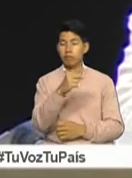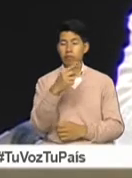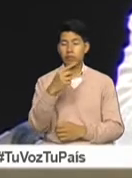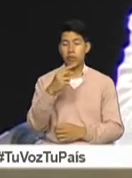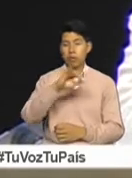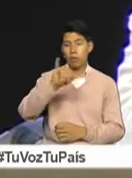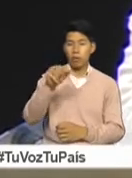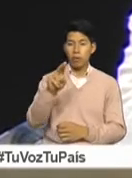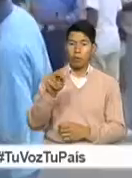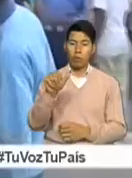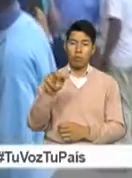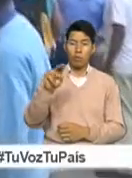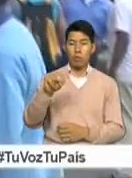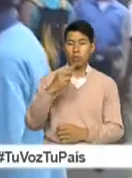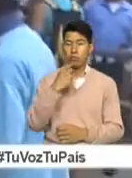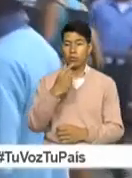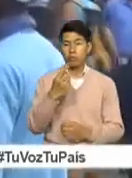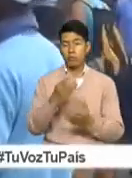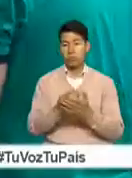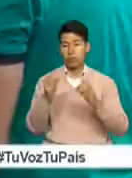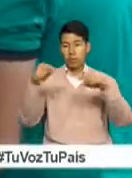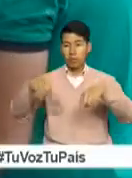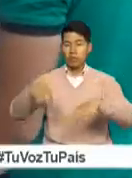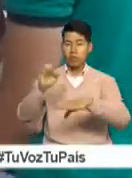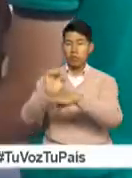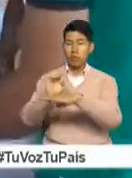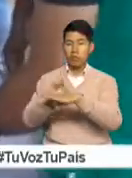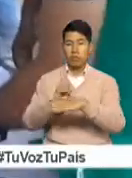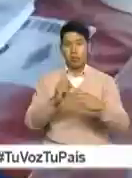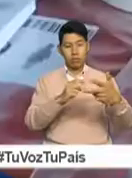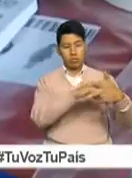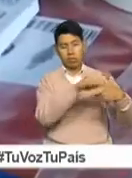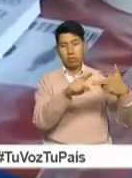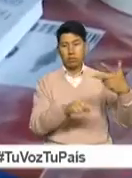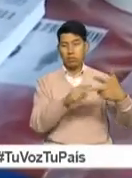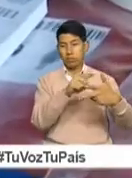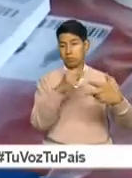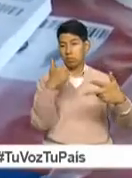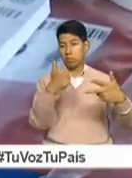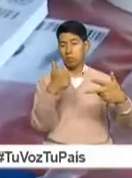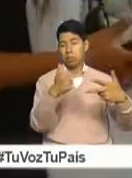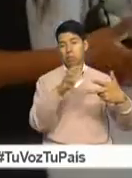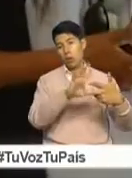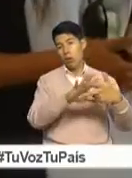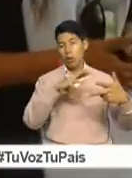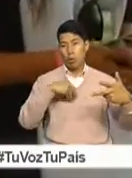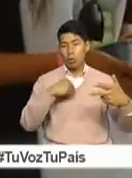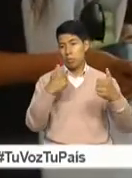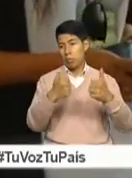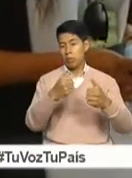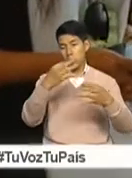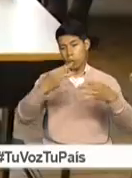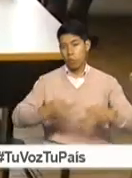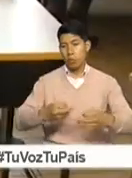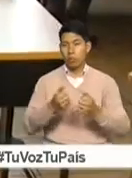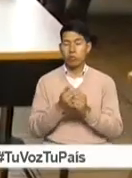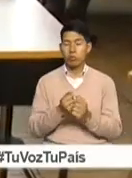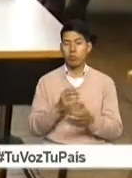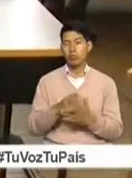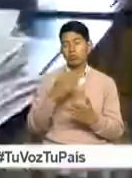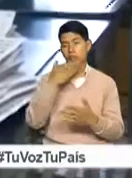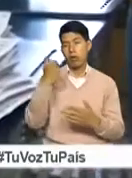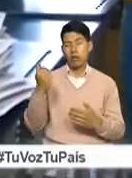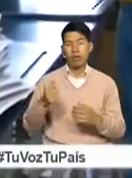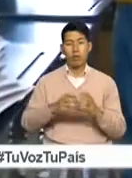pozo señaló en el país se han cumplido los tres pilares fundamentales de la razón de ser de todo organismo electoral el mejoramiento